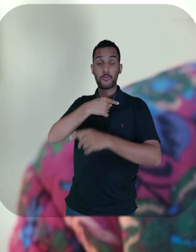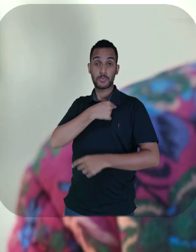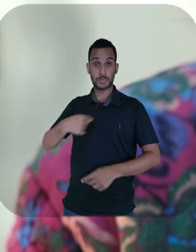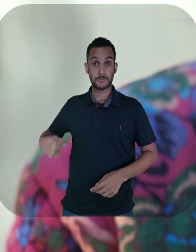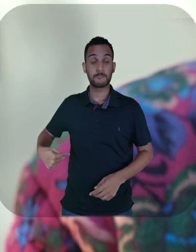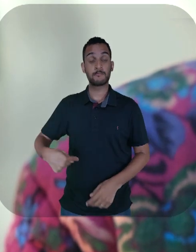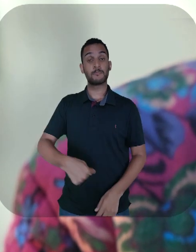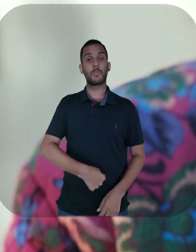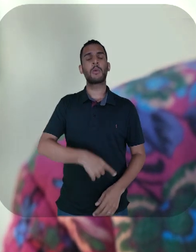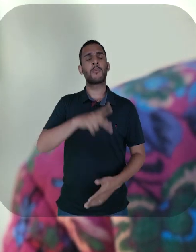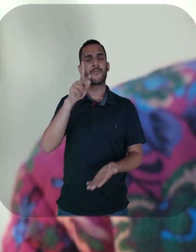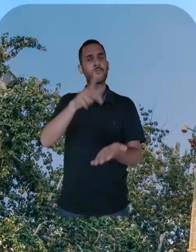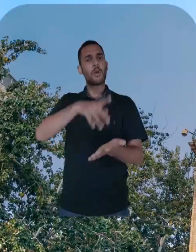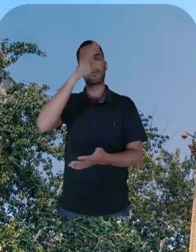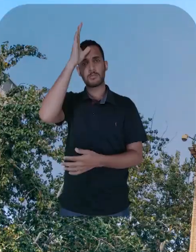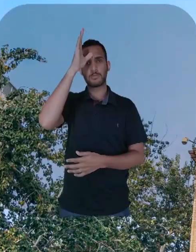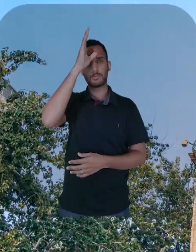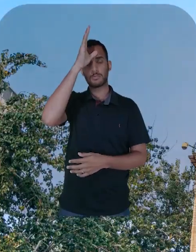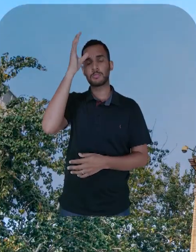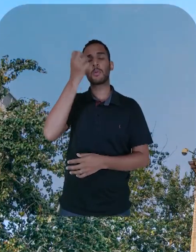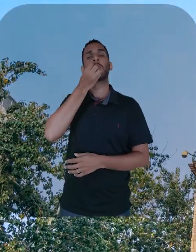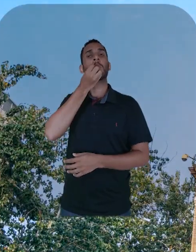sean cristianos en serio